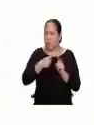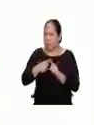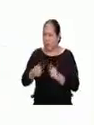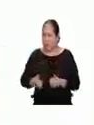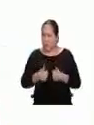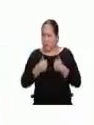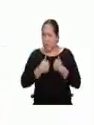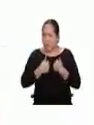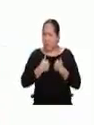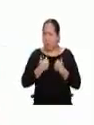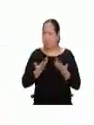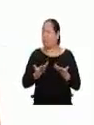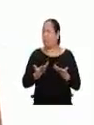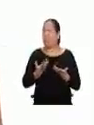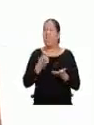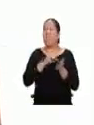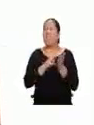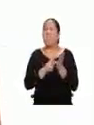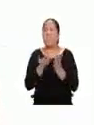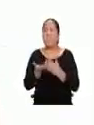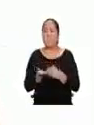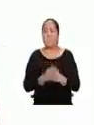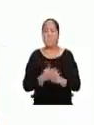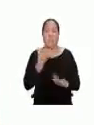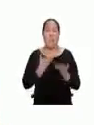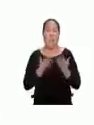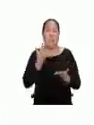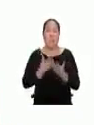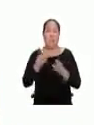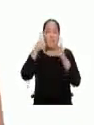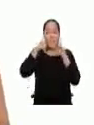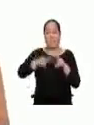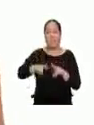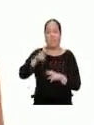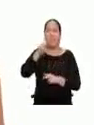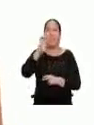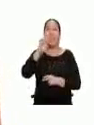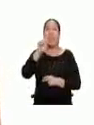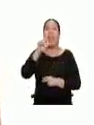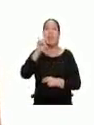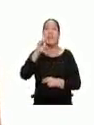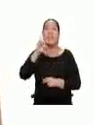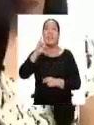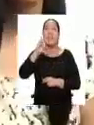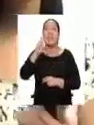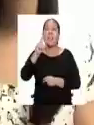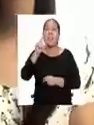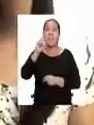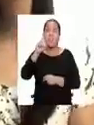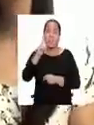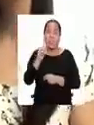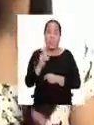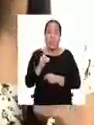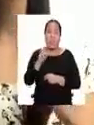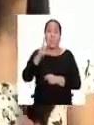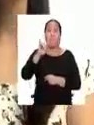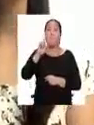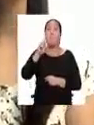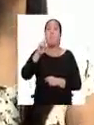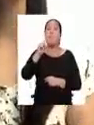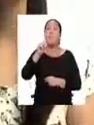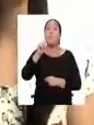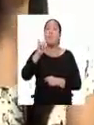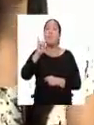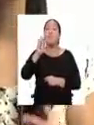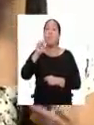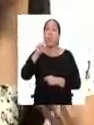nos referimos? Seguro has escuchado hablar alguna vez de la realidad virtual, pero ¿sabes qué es? En sencillo, es un tipo